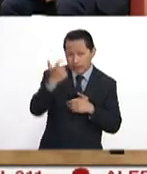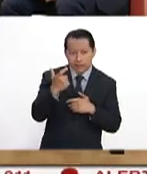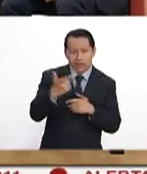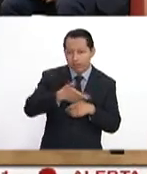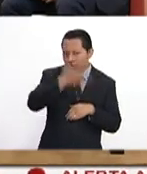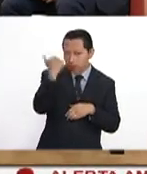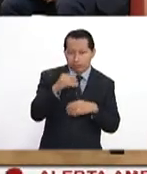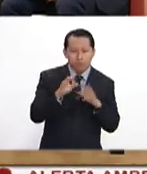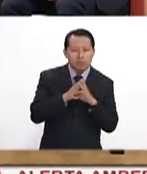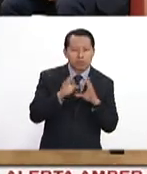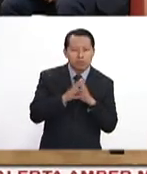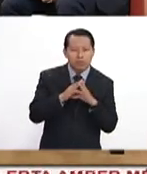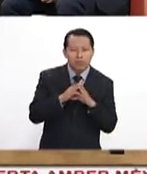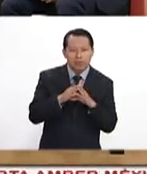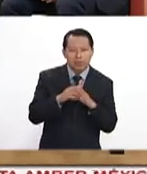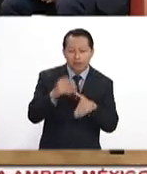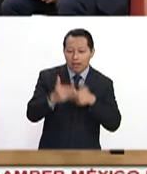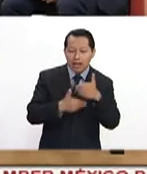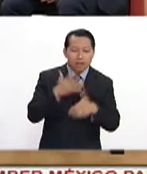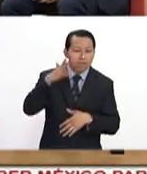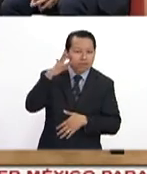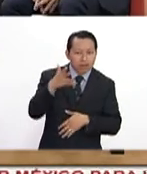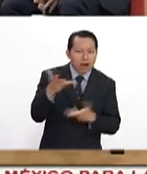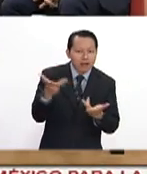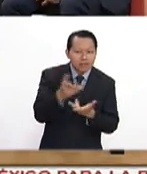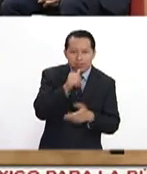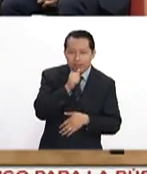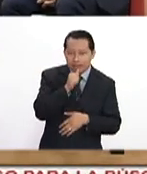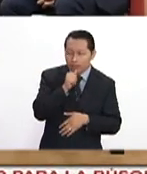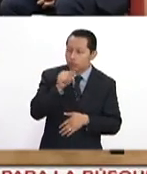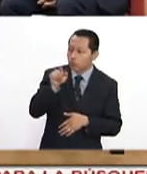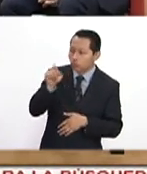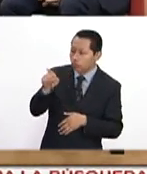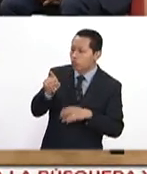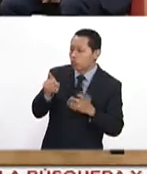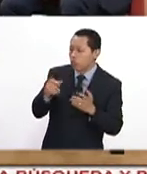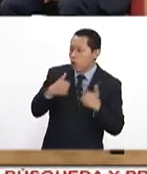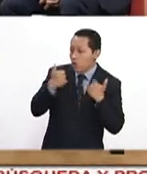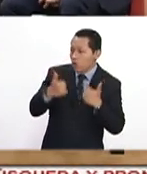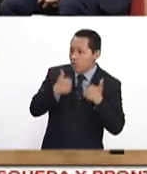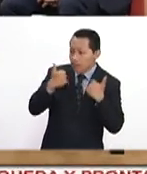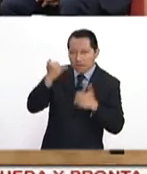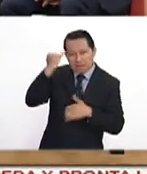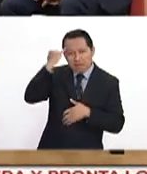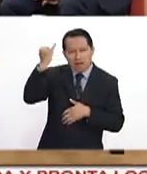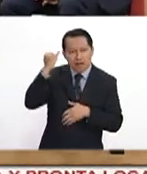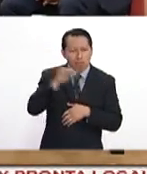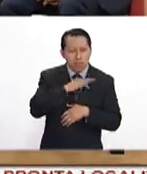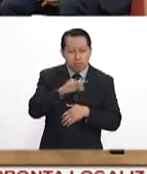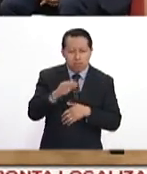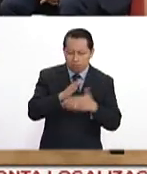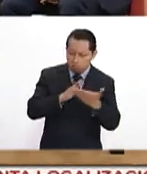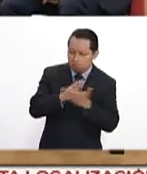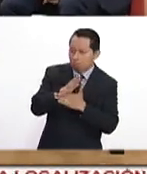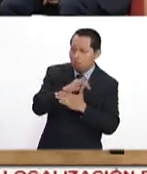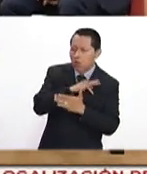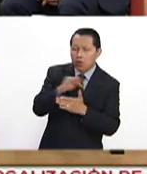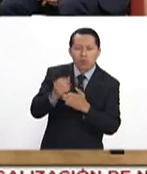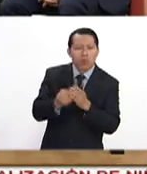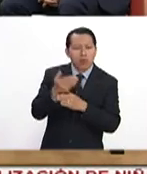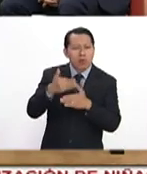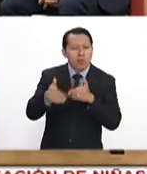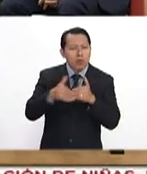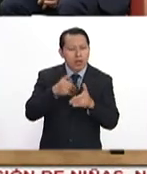sabemos ni siquiera qué es lo que vamos a estar haciendo. Tú como joven que pues ideaste, te lograste introducir en este nuevo